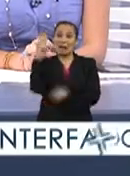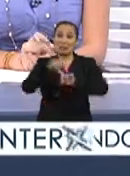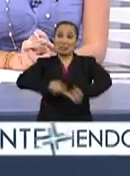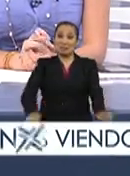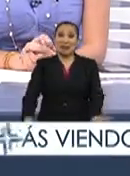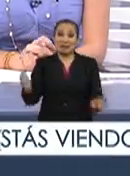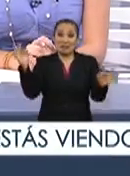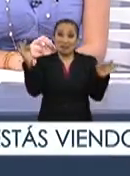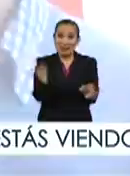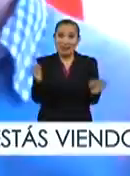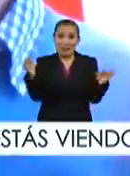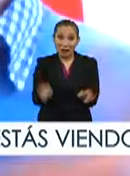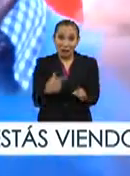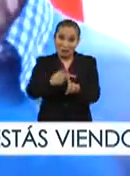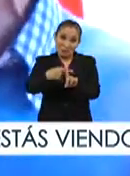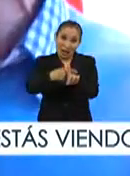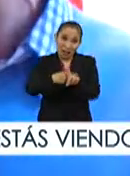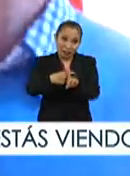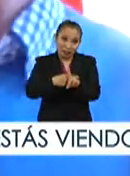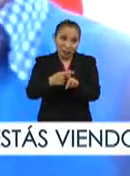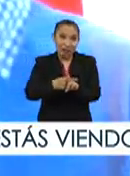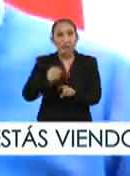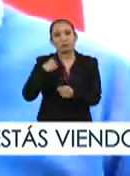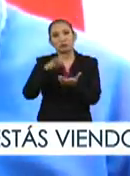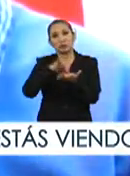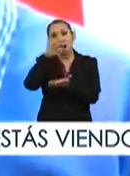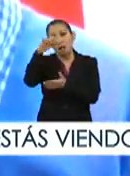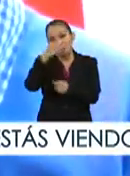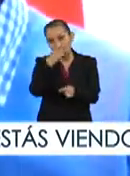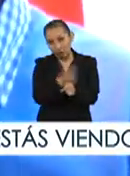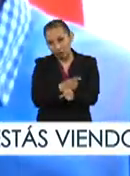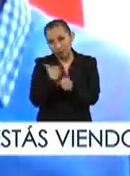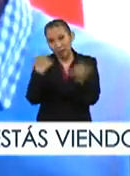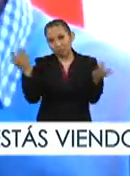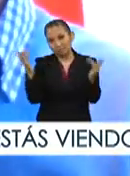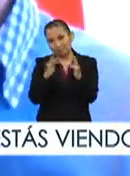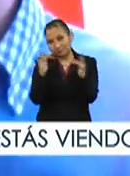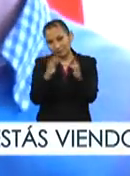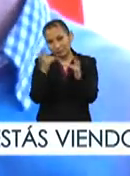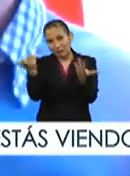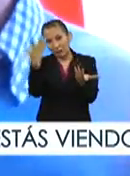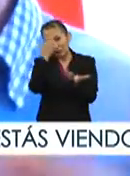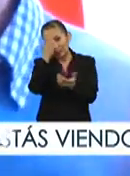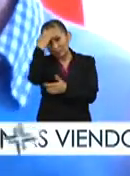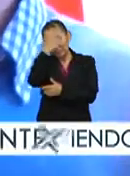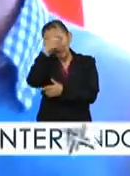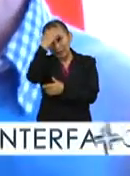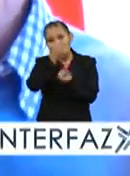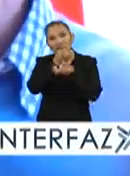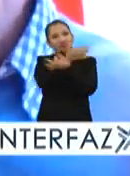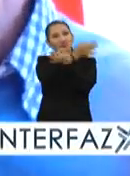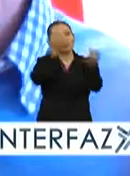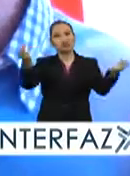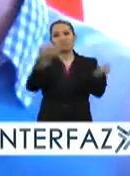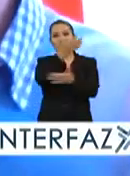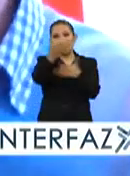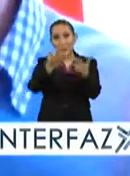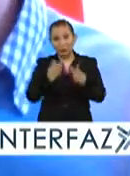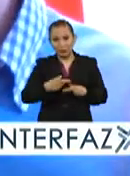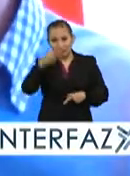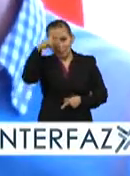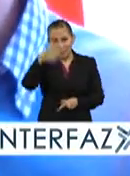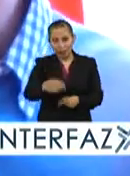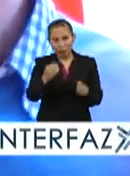verano en cuanto a las temperaturas. Y te agradezco la oportunidad de haber contado esta linda experiencia y haberla compartido con el